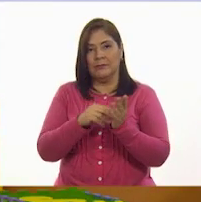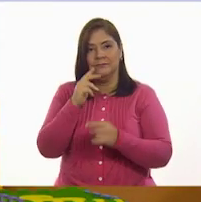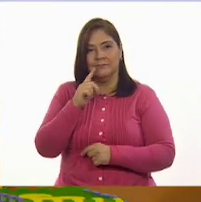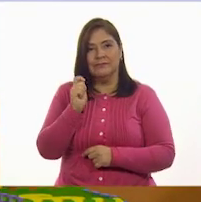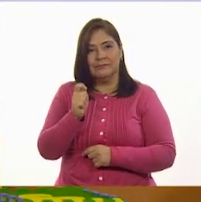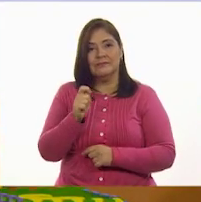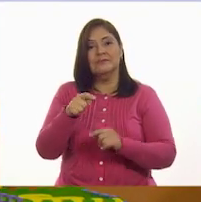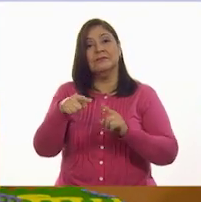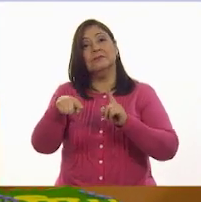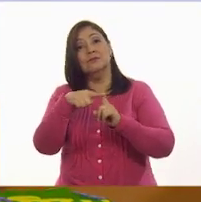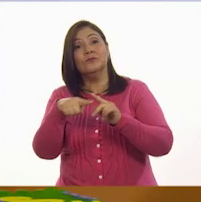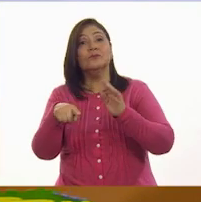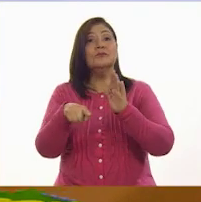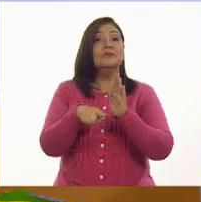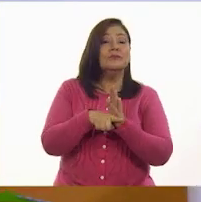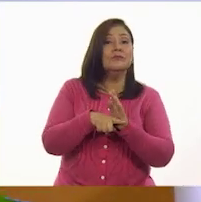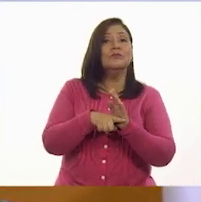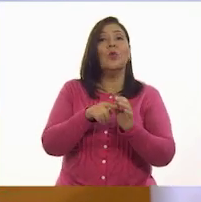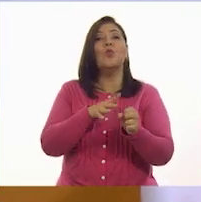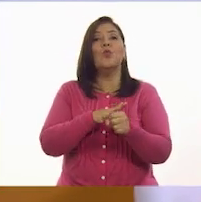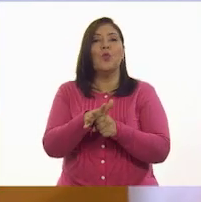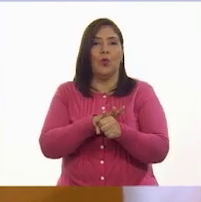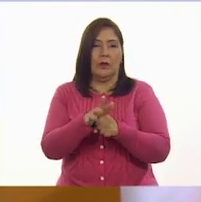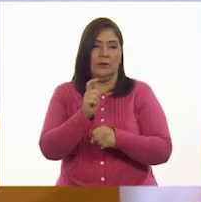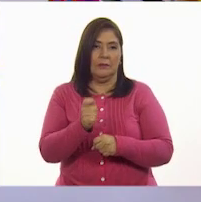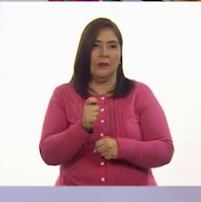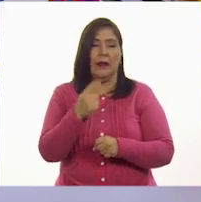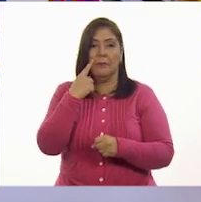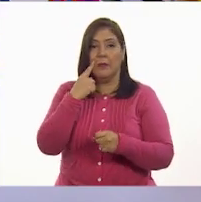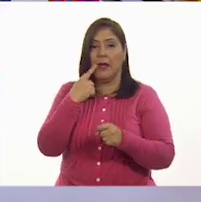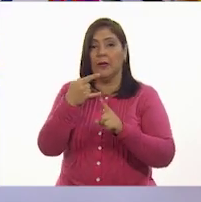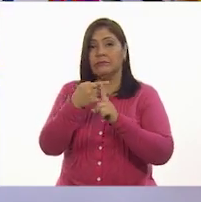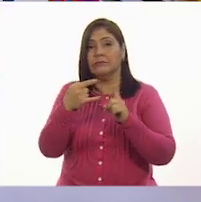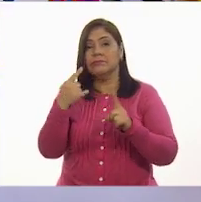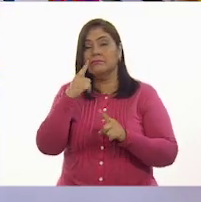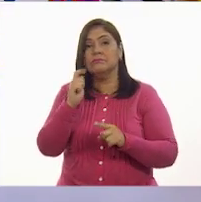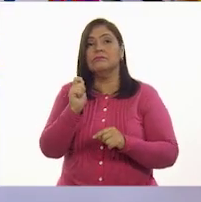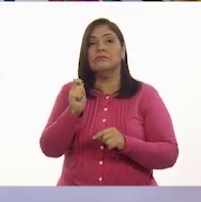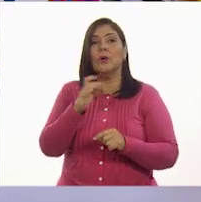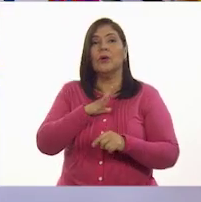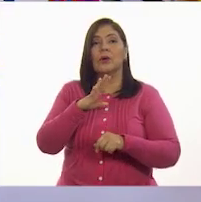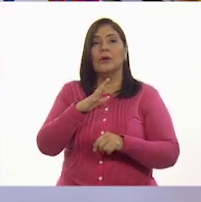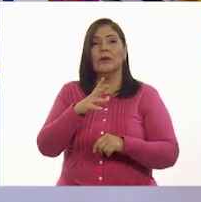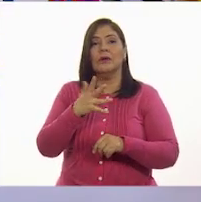vamos a sumarle o restarle. Y la tarjeta tiene el número...